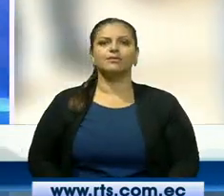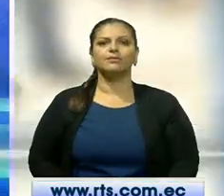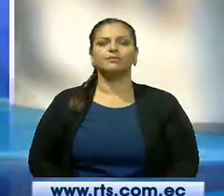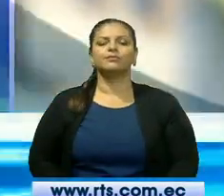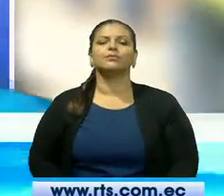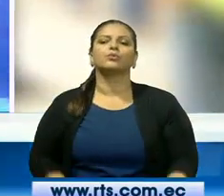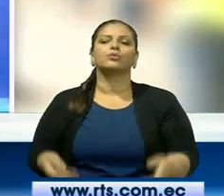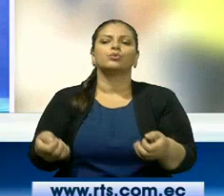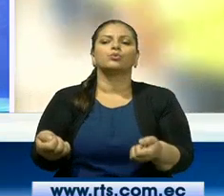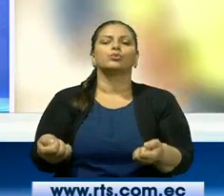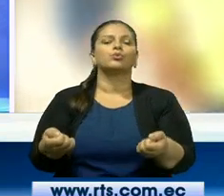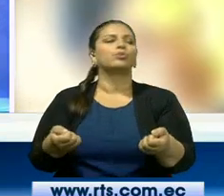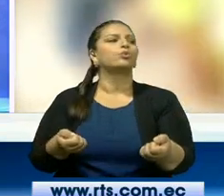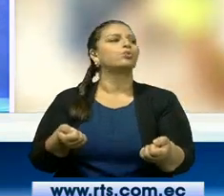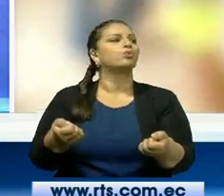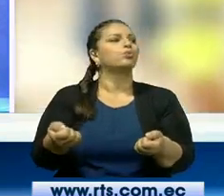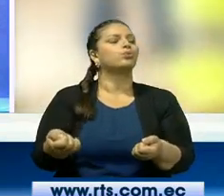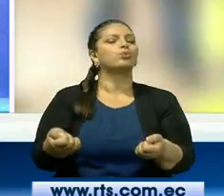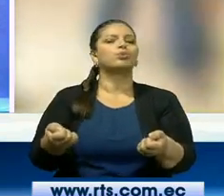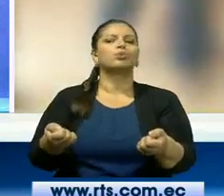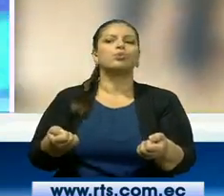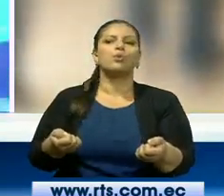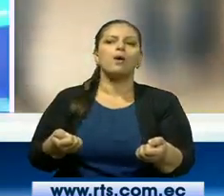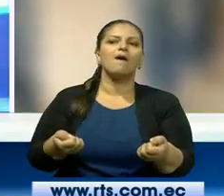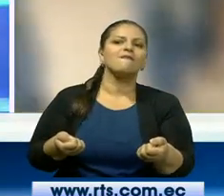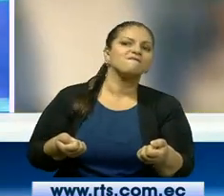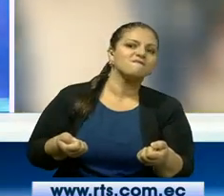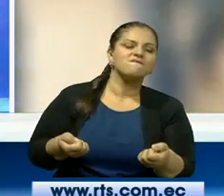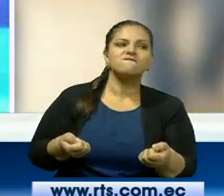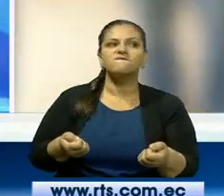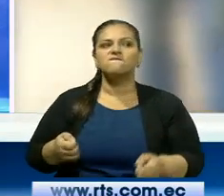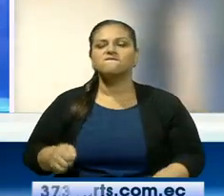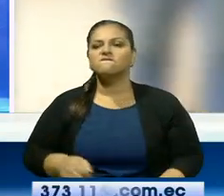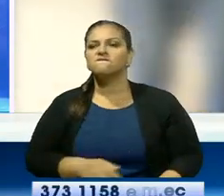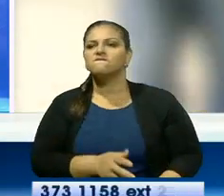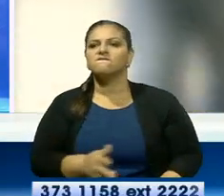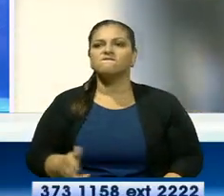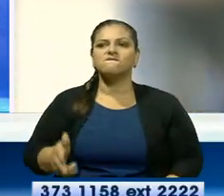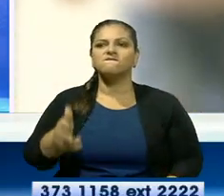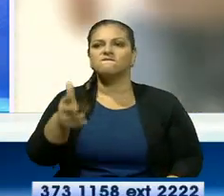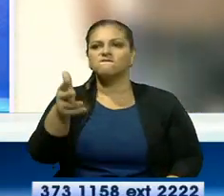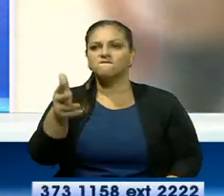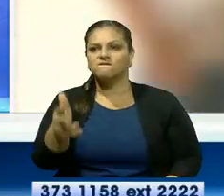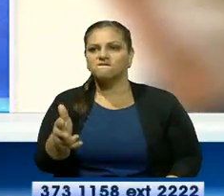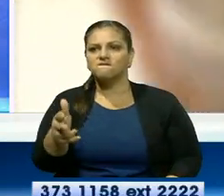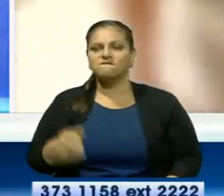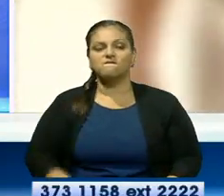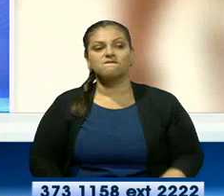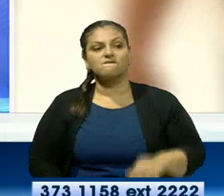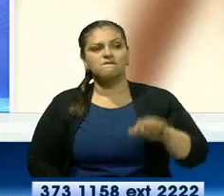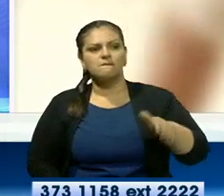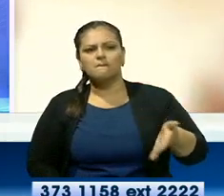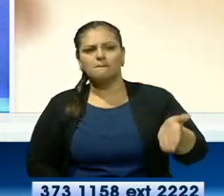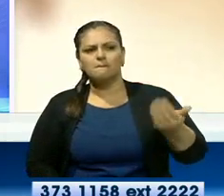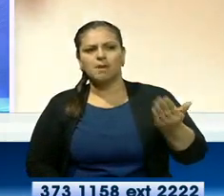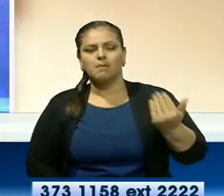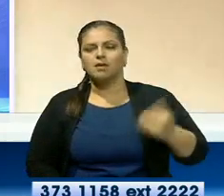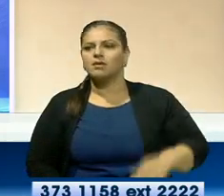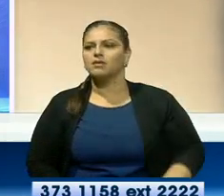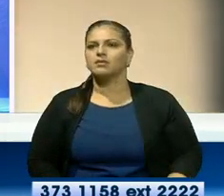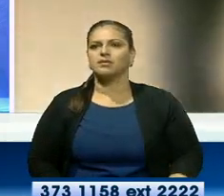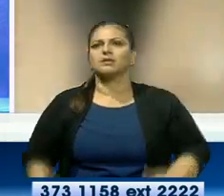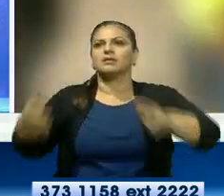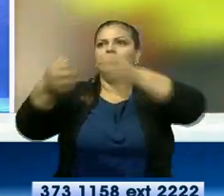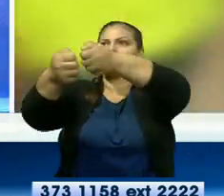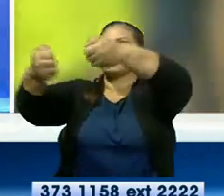camiones, actúan realizando un autorrobo en donde se proceden ya listos para llevarse